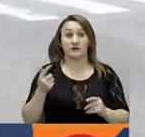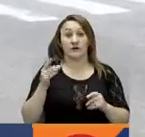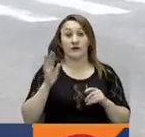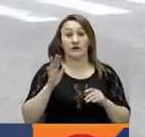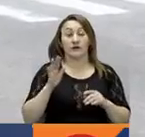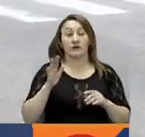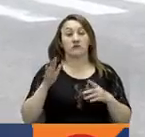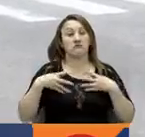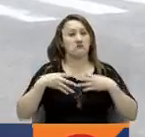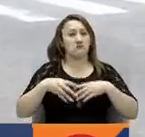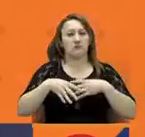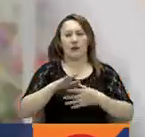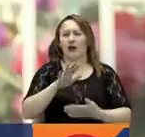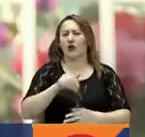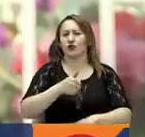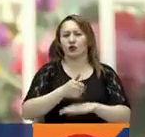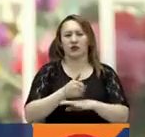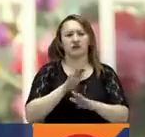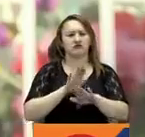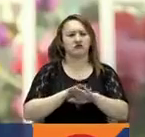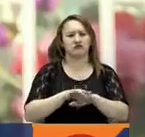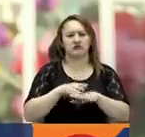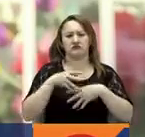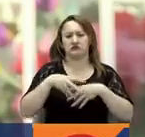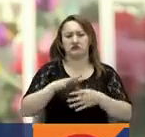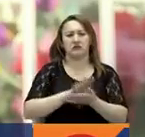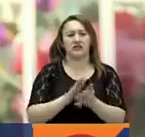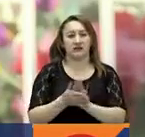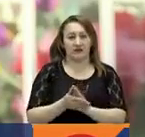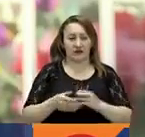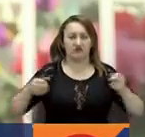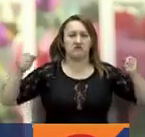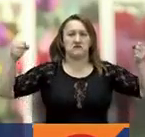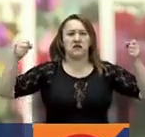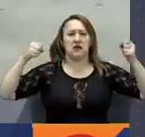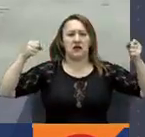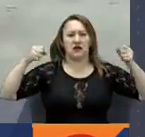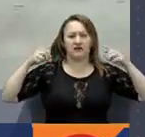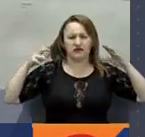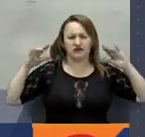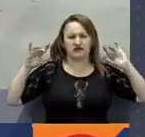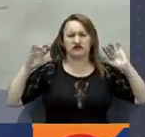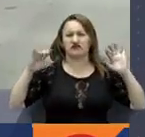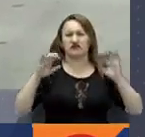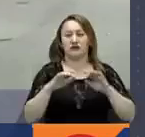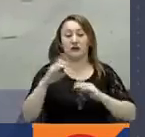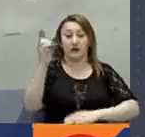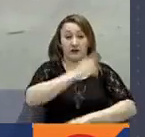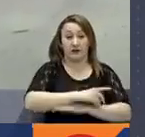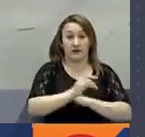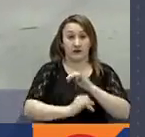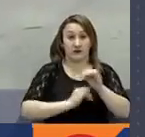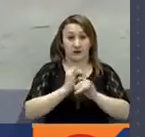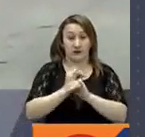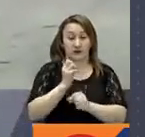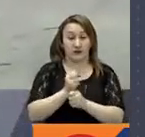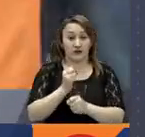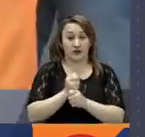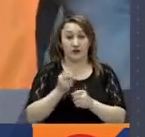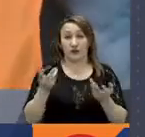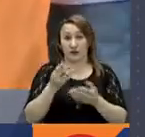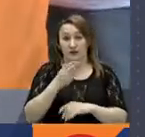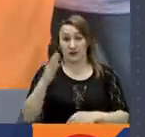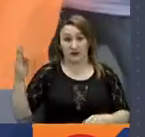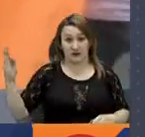una jornada totalmente pacífica. Con pancartas, arengas y una asistencia masiva se celebró el Día Internacional del Trabajador en